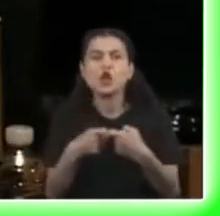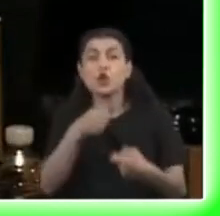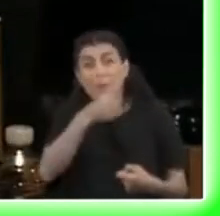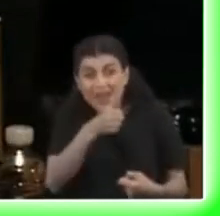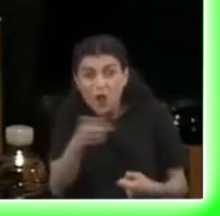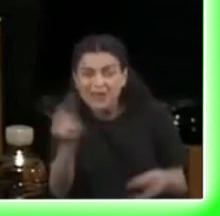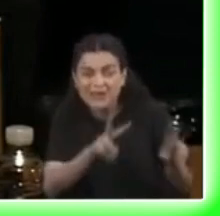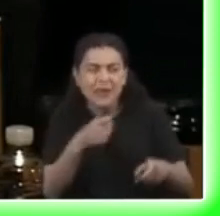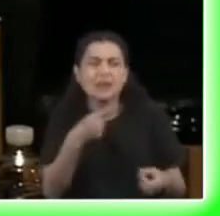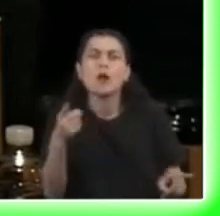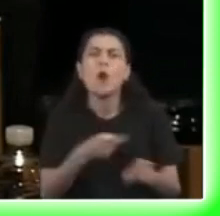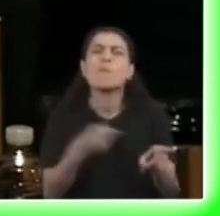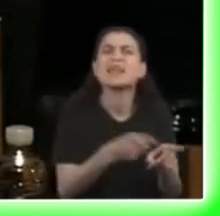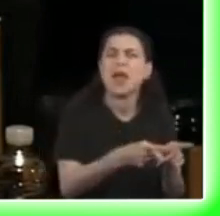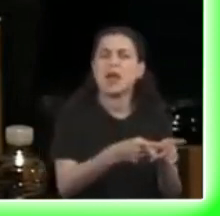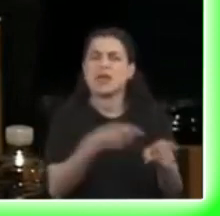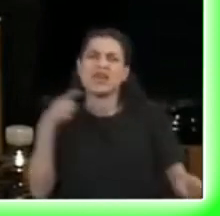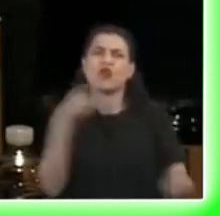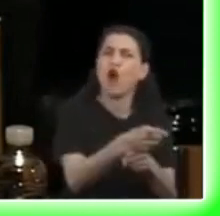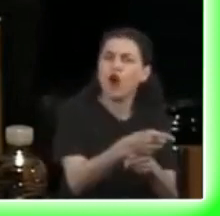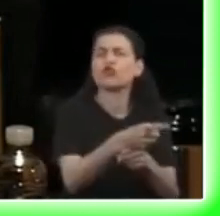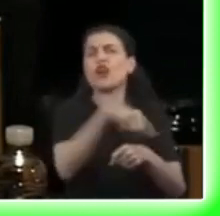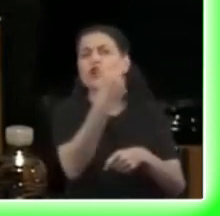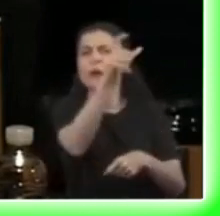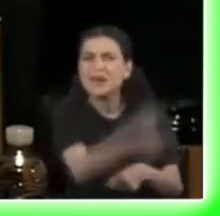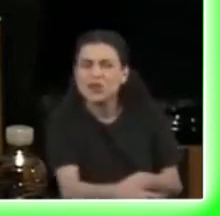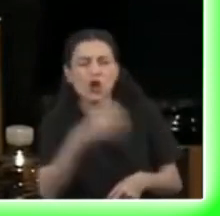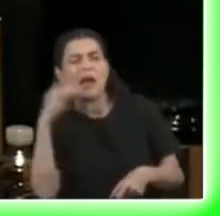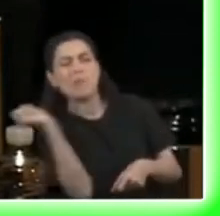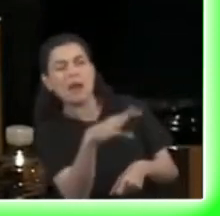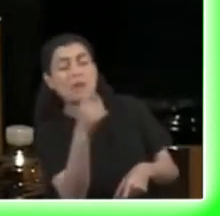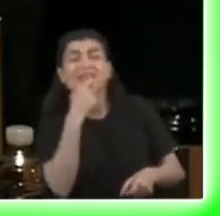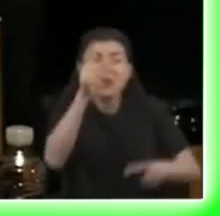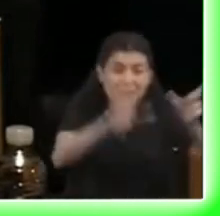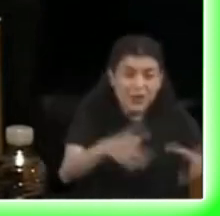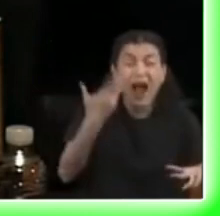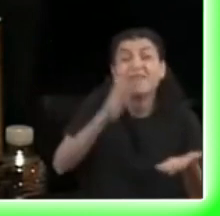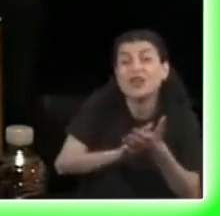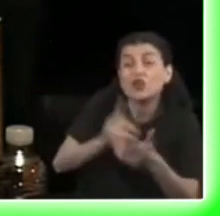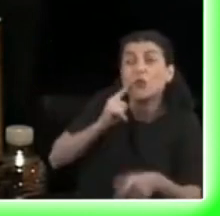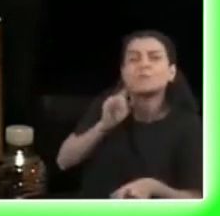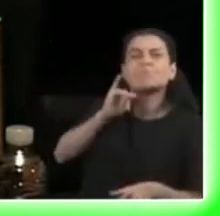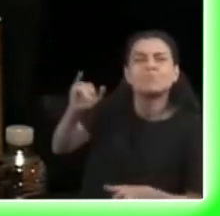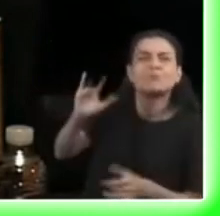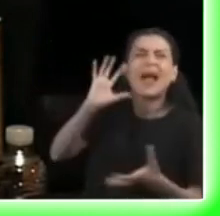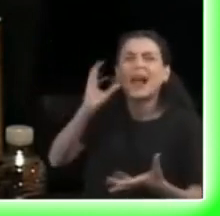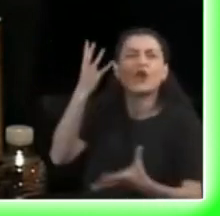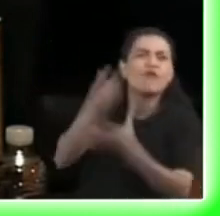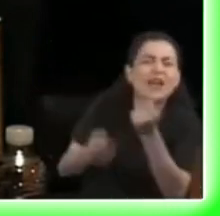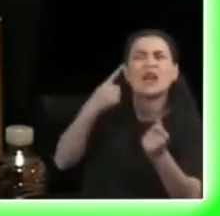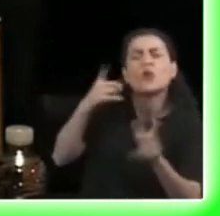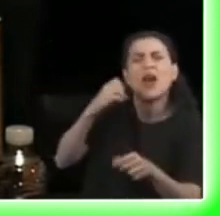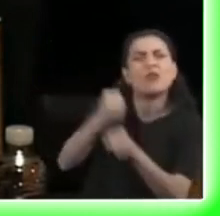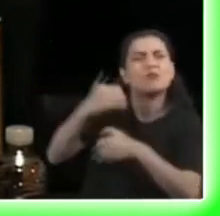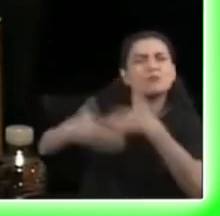ensobrados, a perseguir a todos aquellos que criticábamos la cuarentena. Se jactaban de ser un gobierno